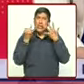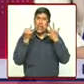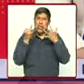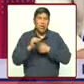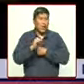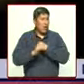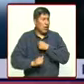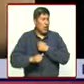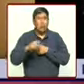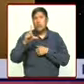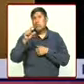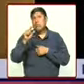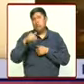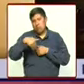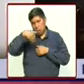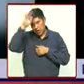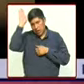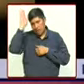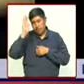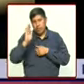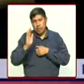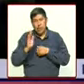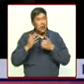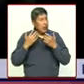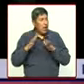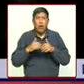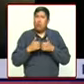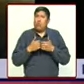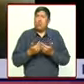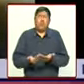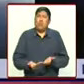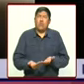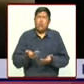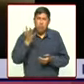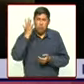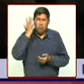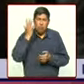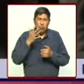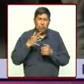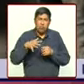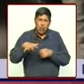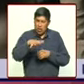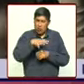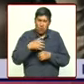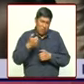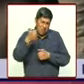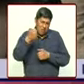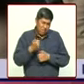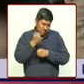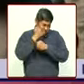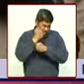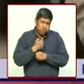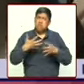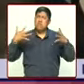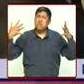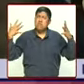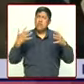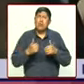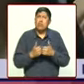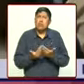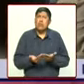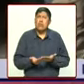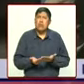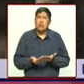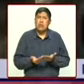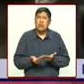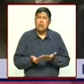los heridos son más de 20, creo. Bien, ¿en qué circunstancias, sabes tú, en qué circunstancias se ha producido este ataque terrorista?